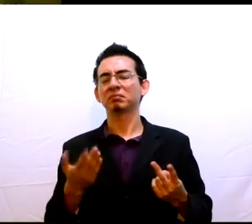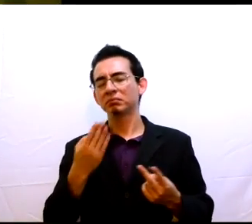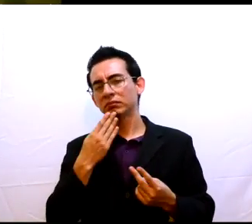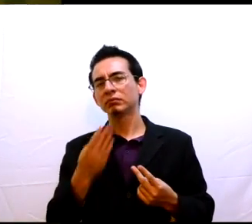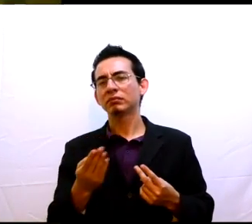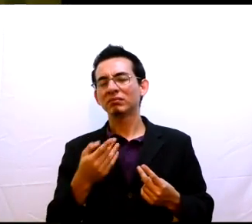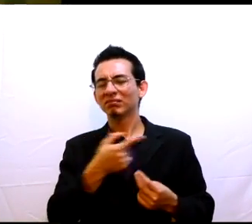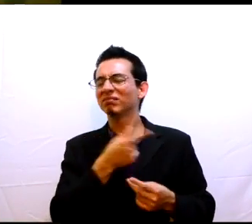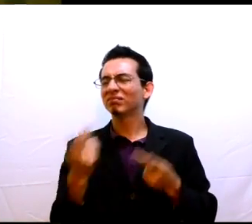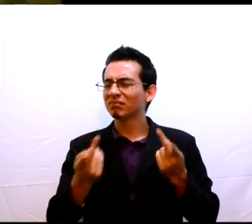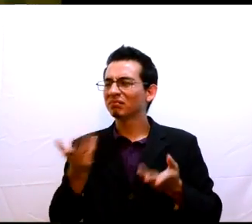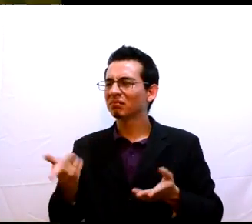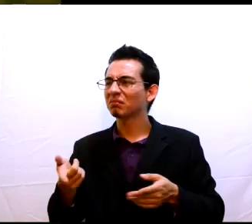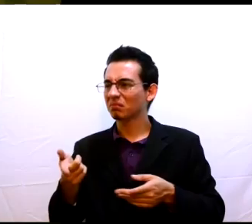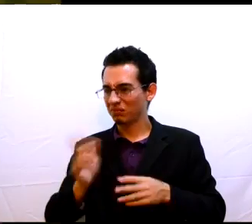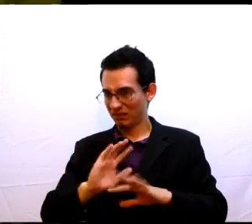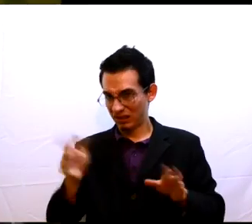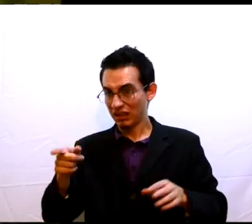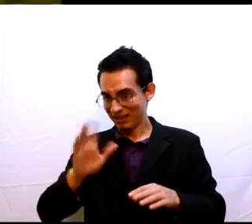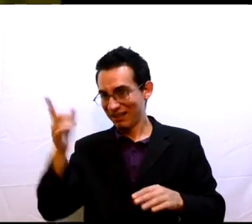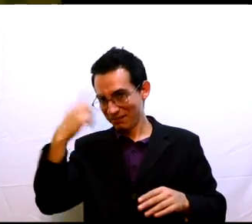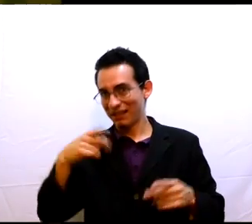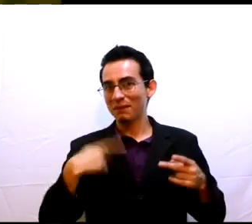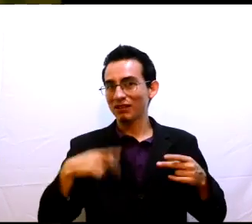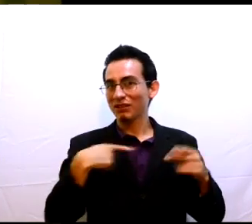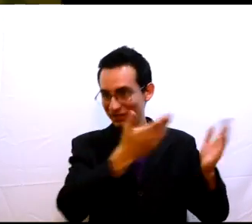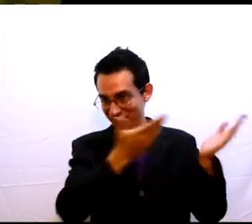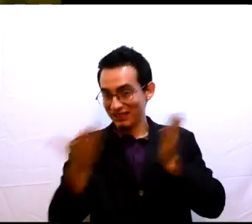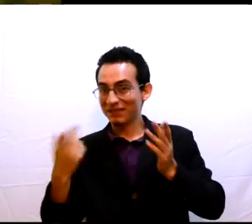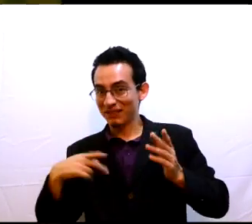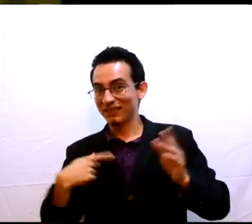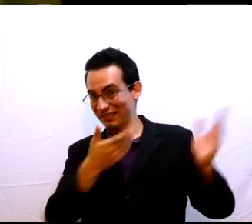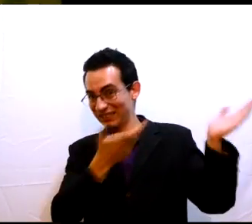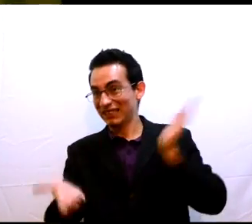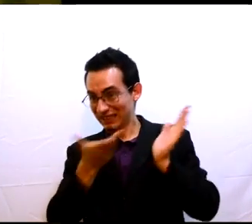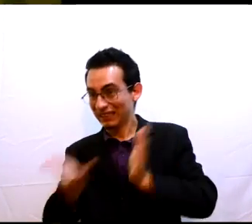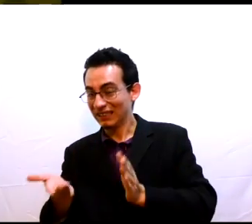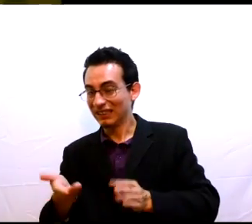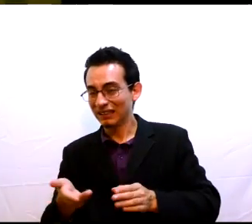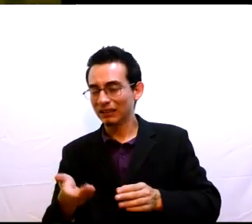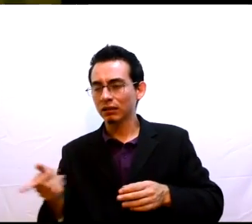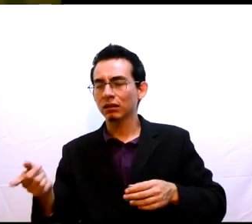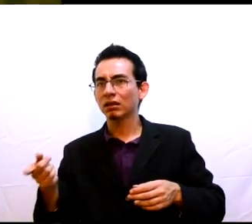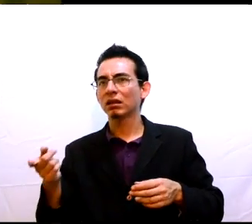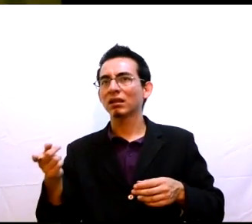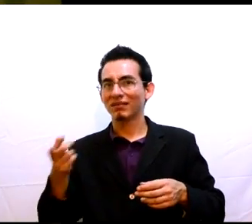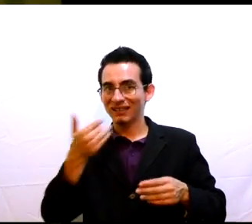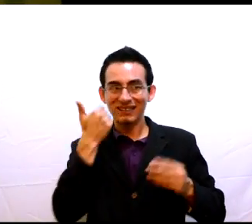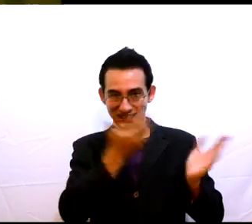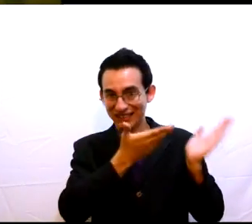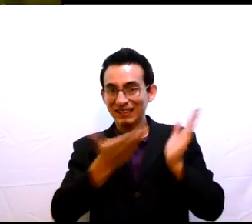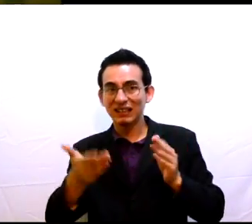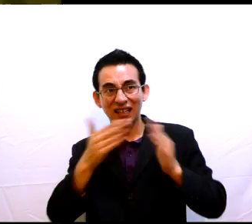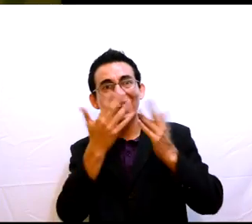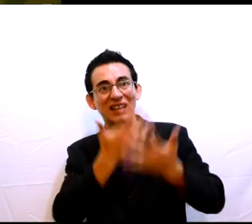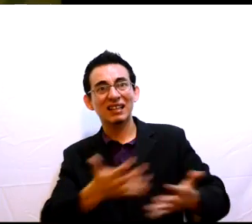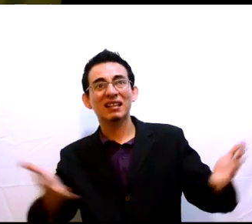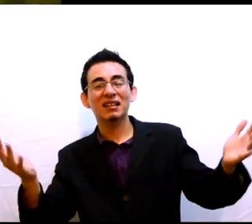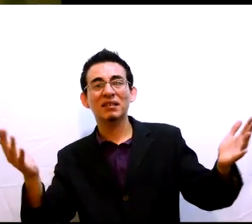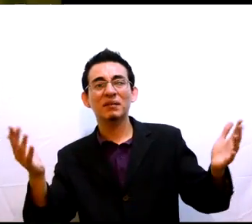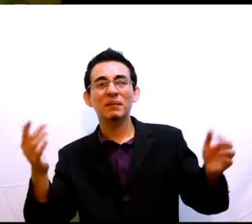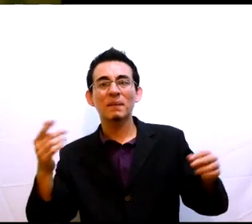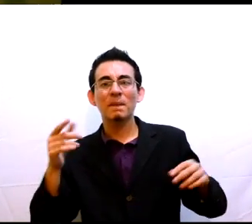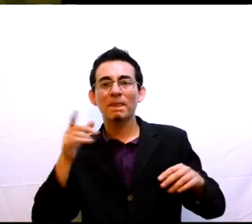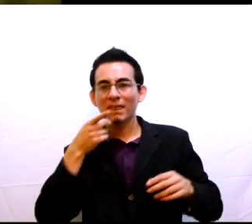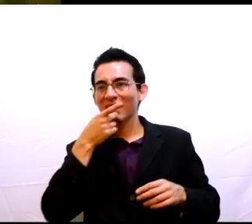yo le dije entonces usted ya se anotó para recibir algunos pastores y hospedar los saben que me dijo por solo decir